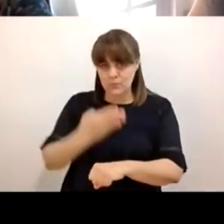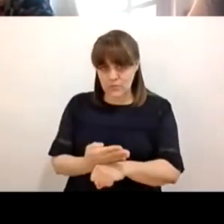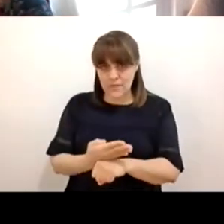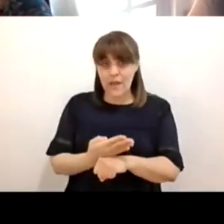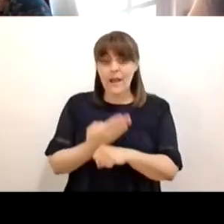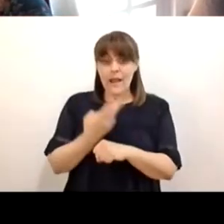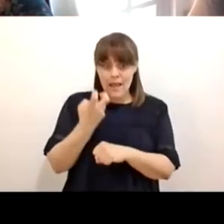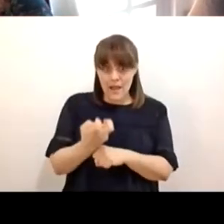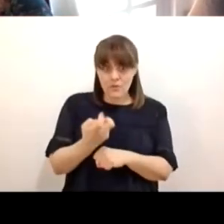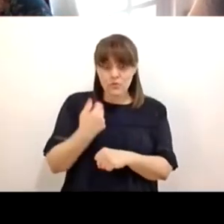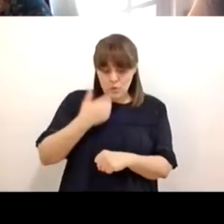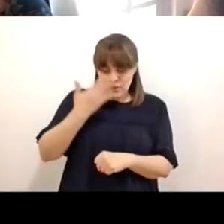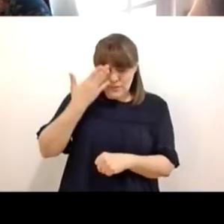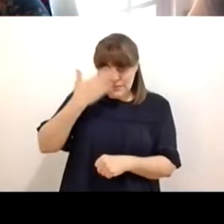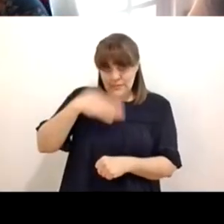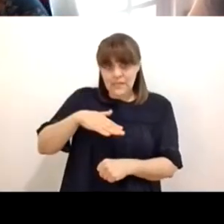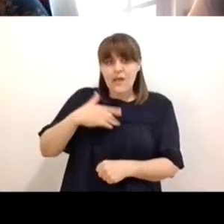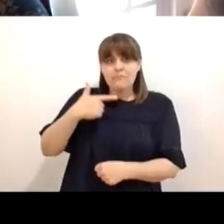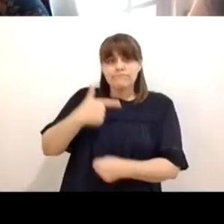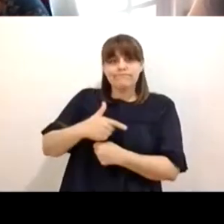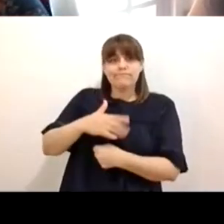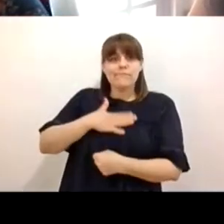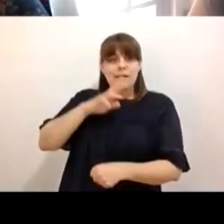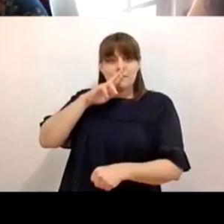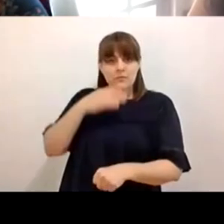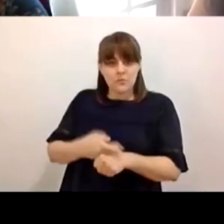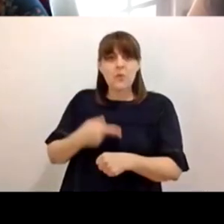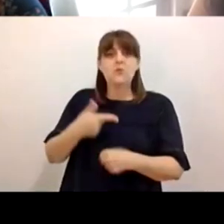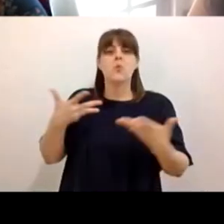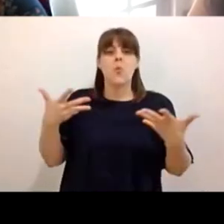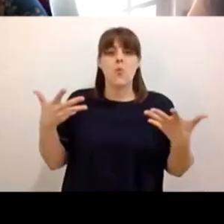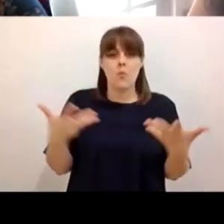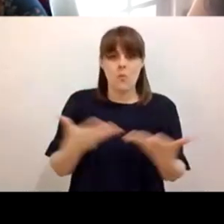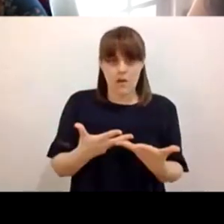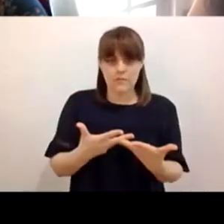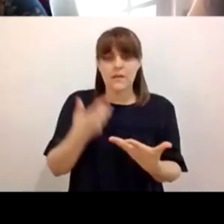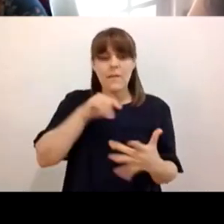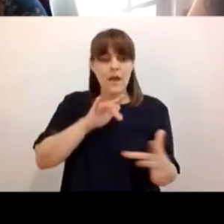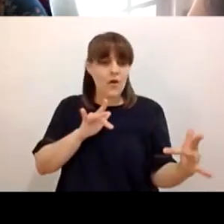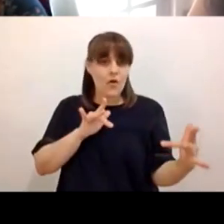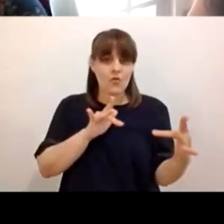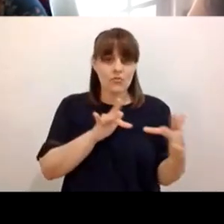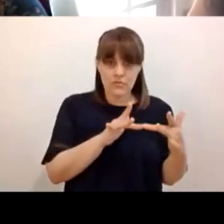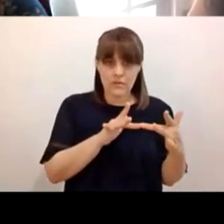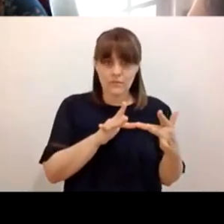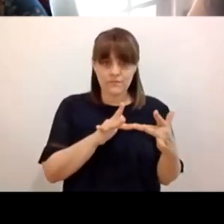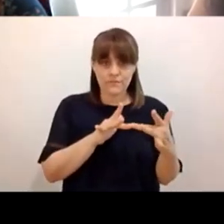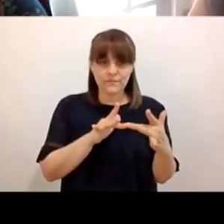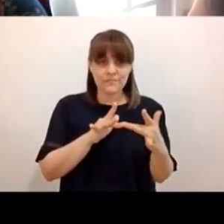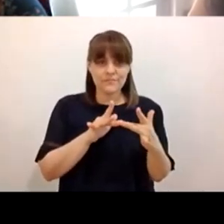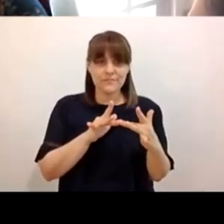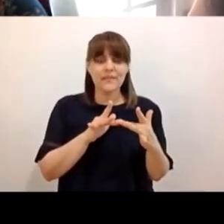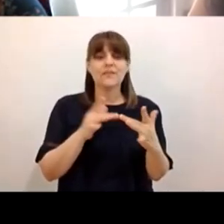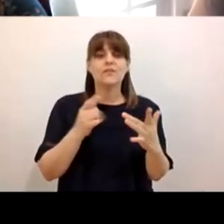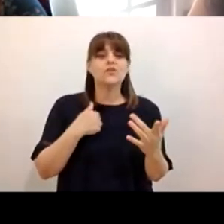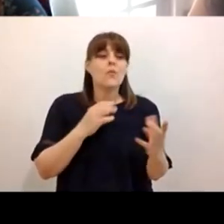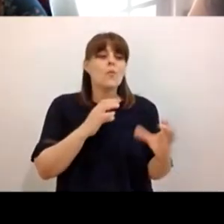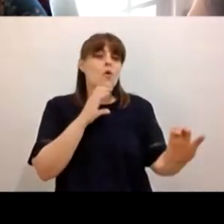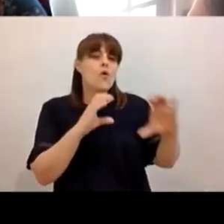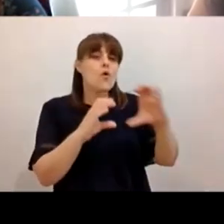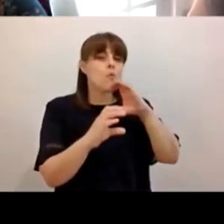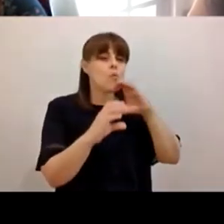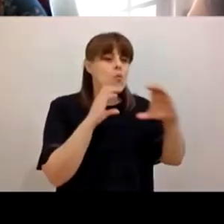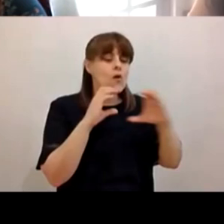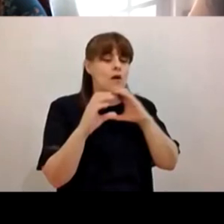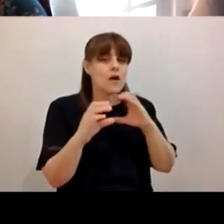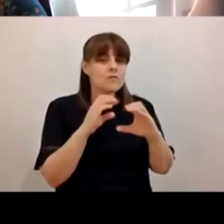participe de esa relación participe y escuche y entre en contacto afectivo y que esos códigos que se intercambian sean con ese